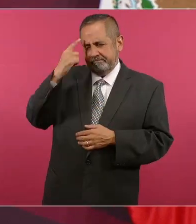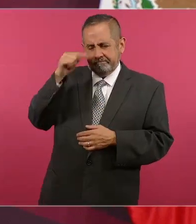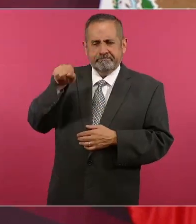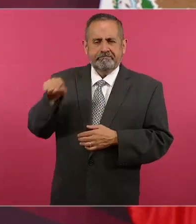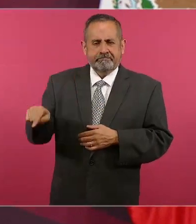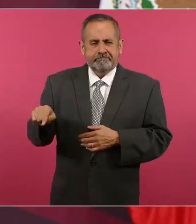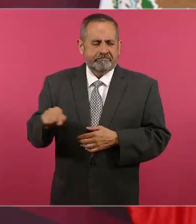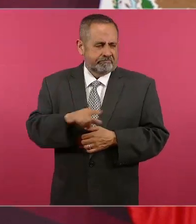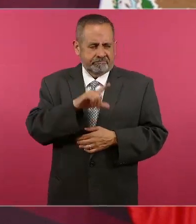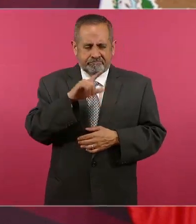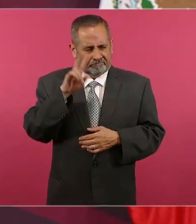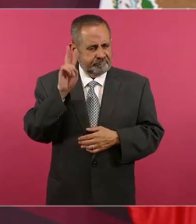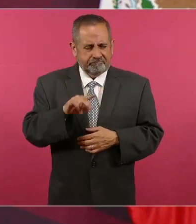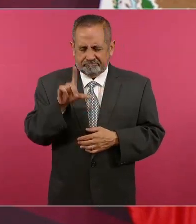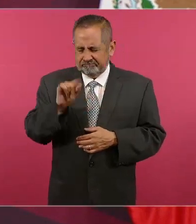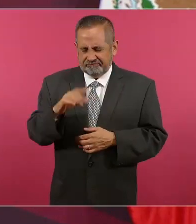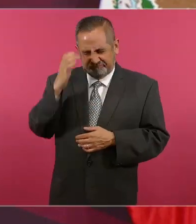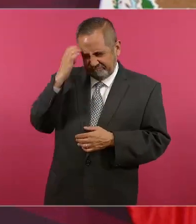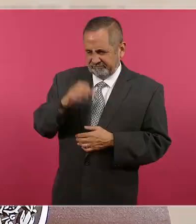vil,